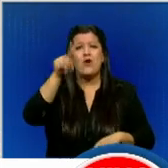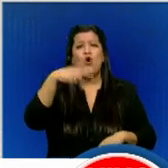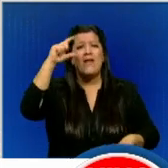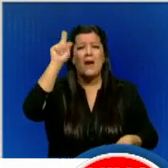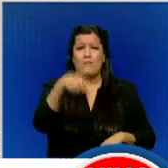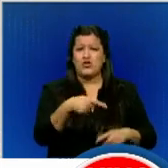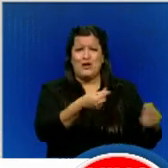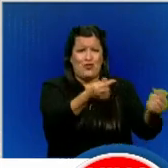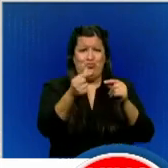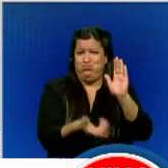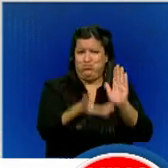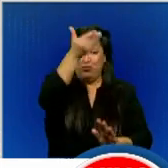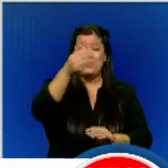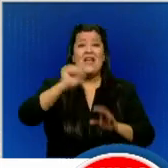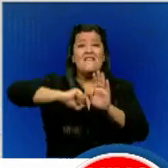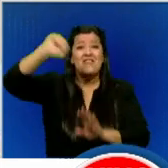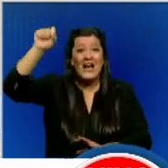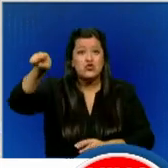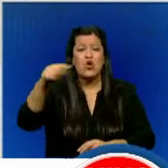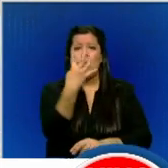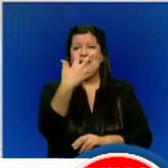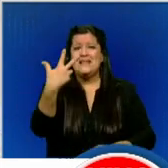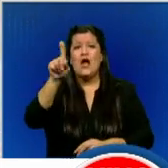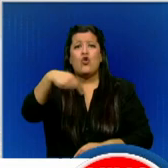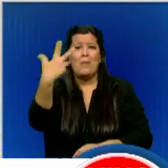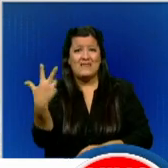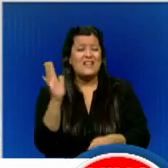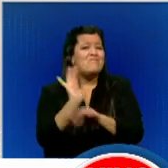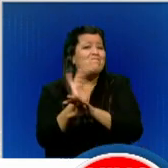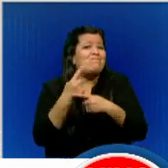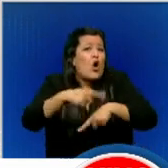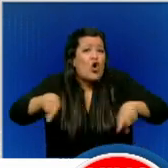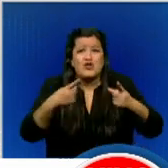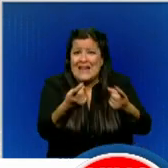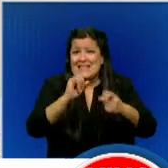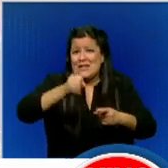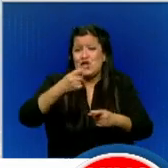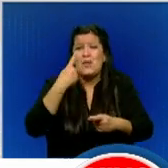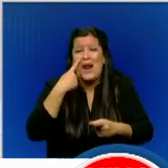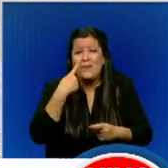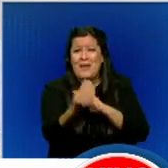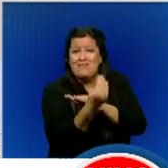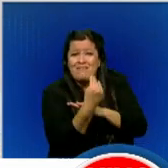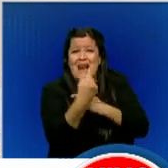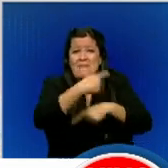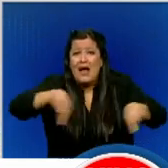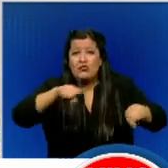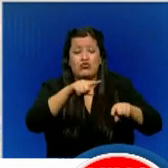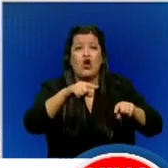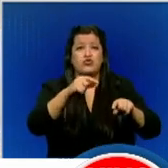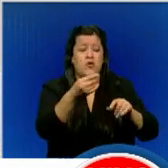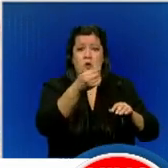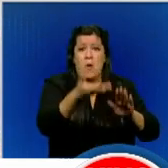la inflación 43,3 significa que la canasta básica de alimentos ha crecido más que la inflación